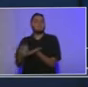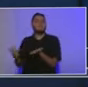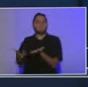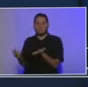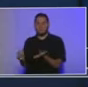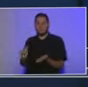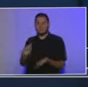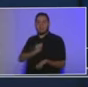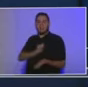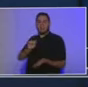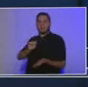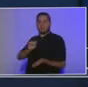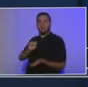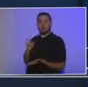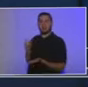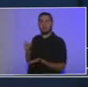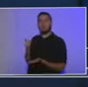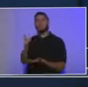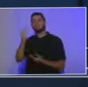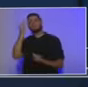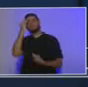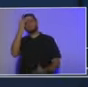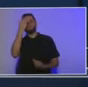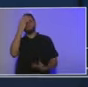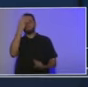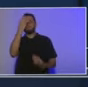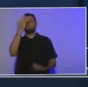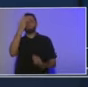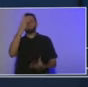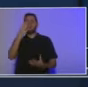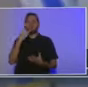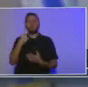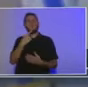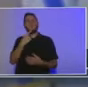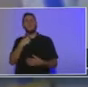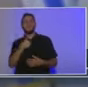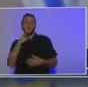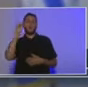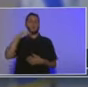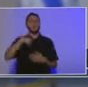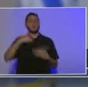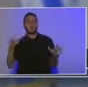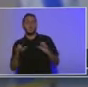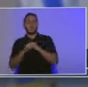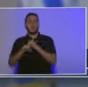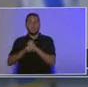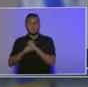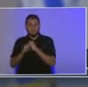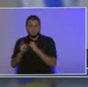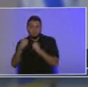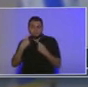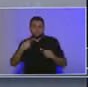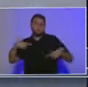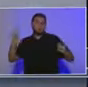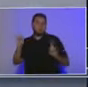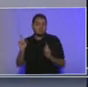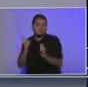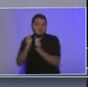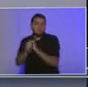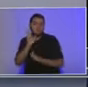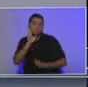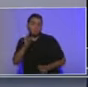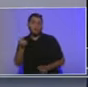alcalde, pues eventualmente van a prosperar o no van a prosperar. Ya yo veo unos conflictos, ¿verdad?, en lo que se está